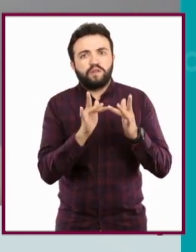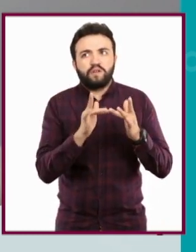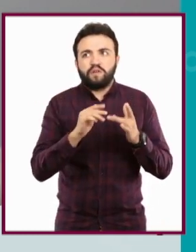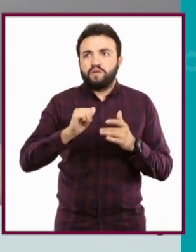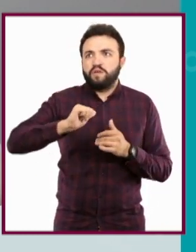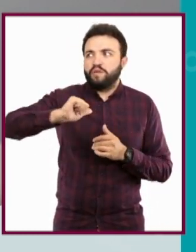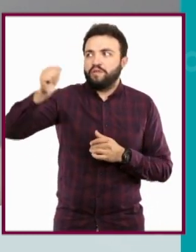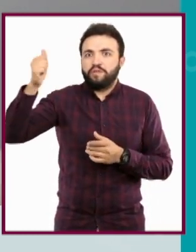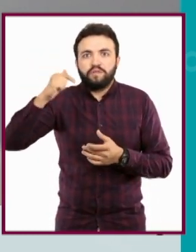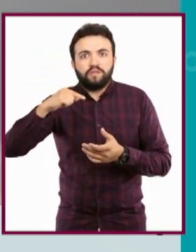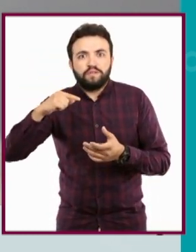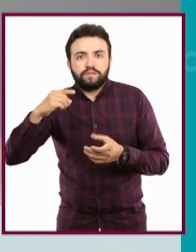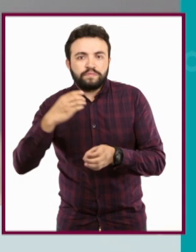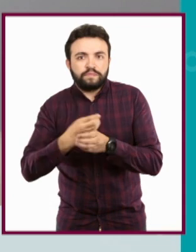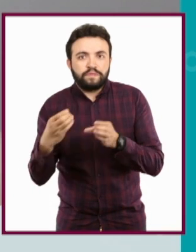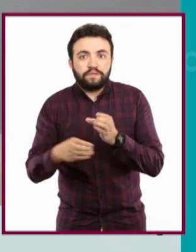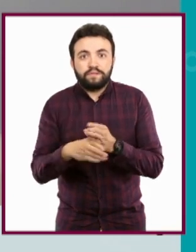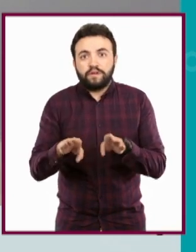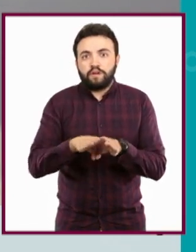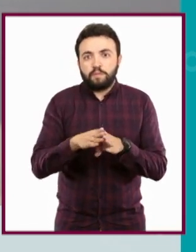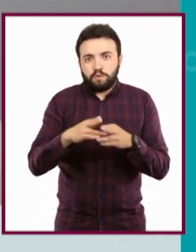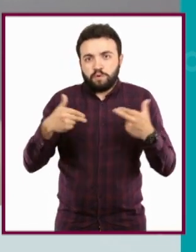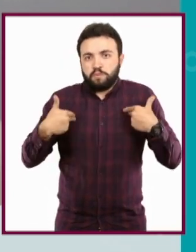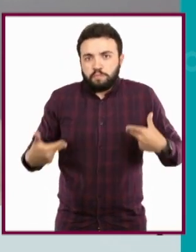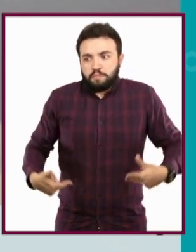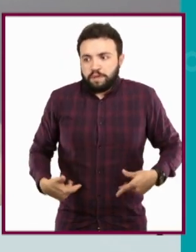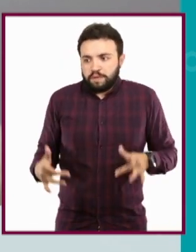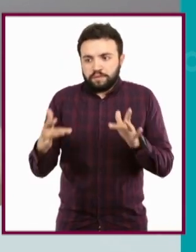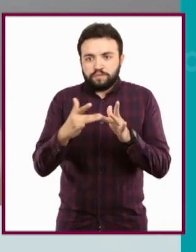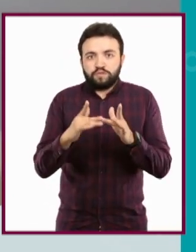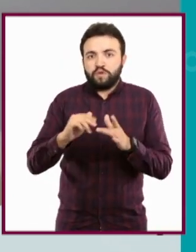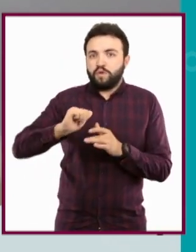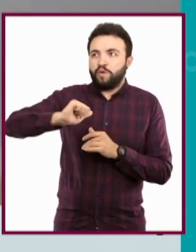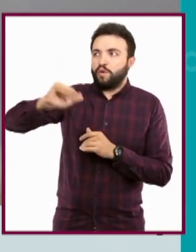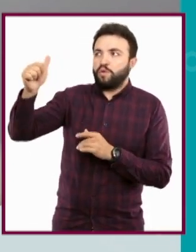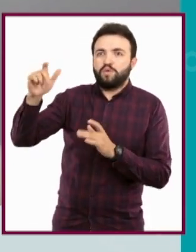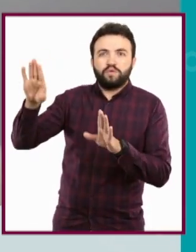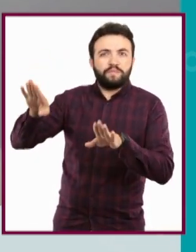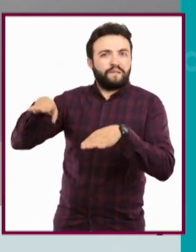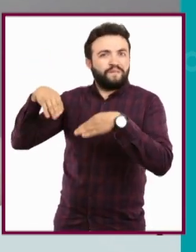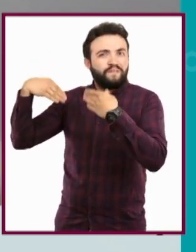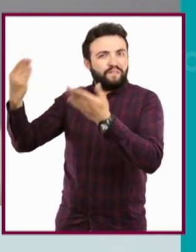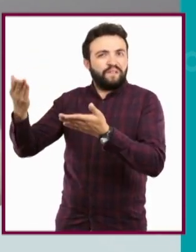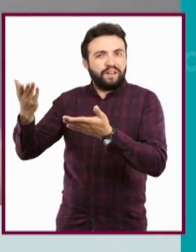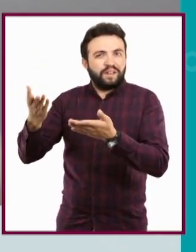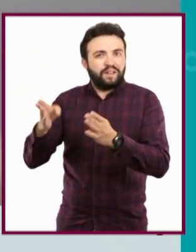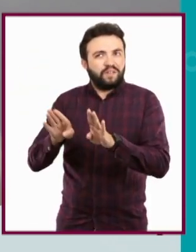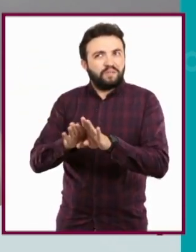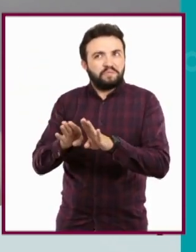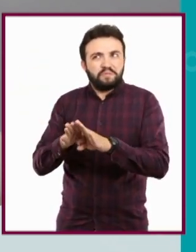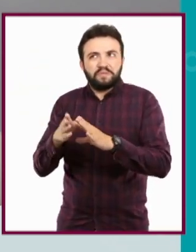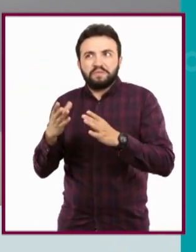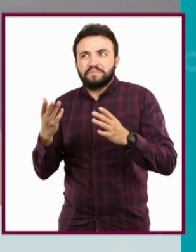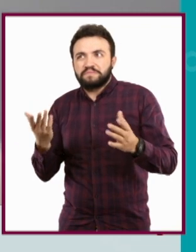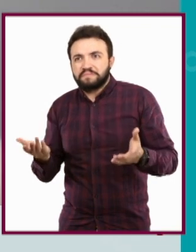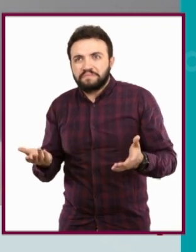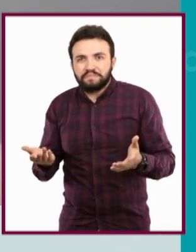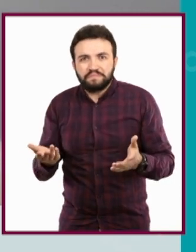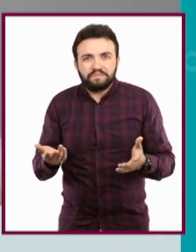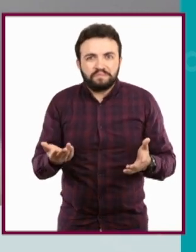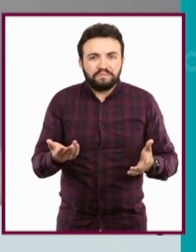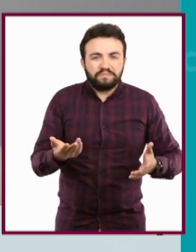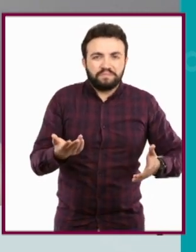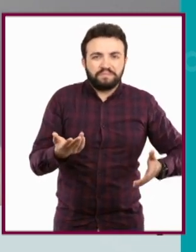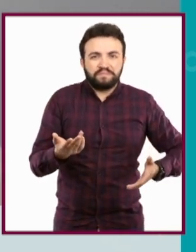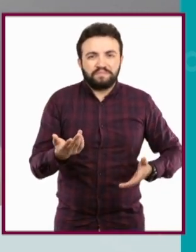otra dimensión que no es específicamente la humana, sino más bien algo fuera de lo terrenal. Por ejemplo,